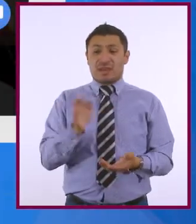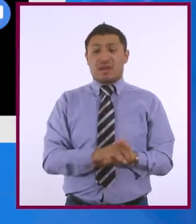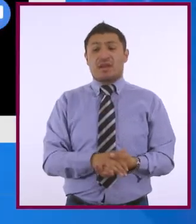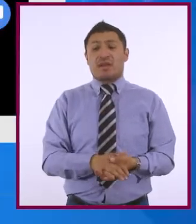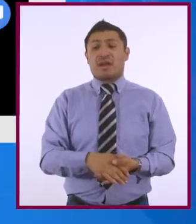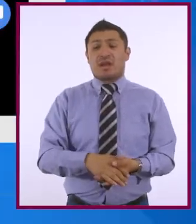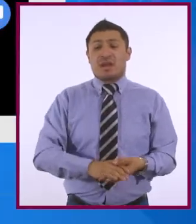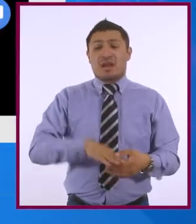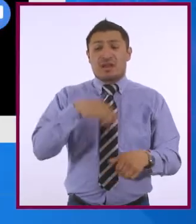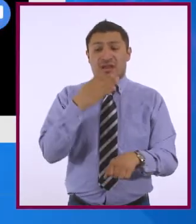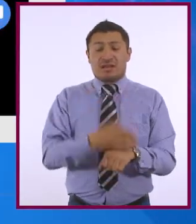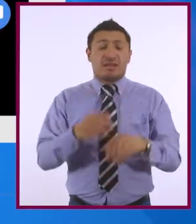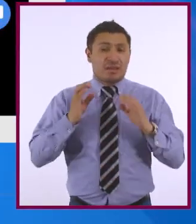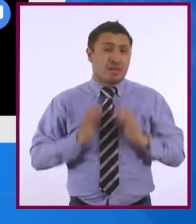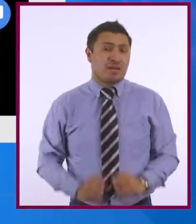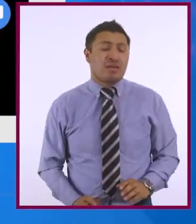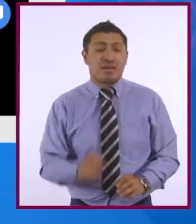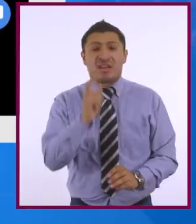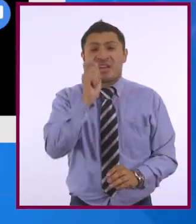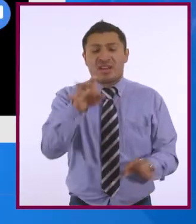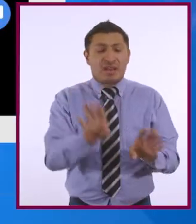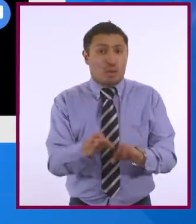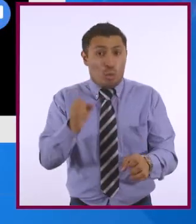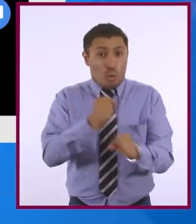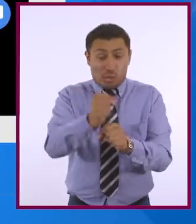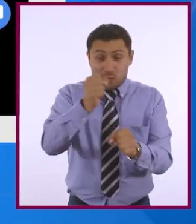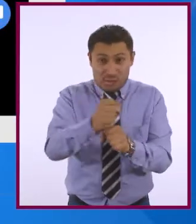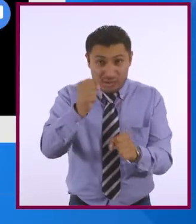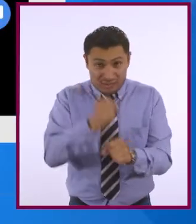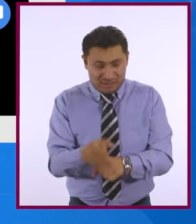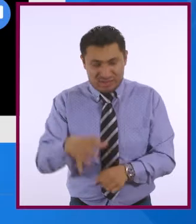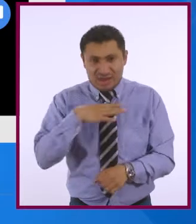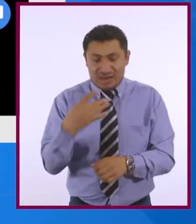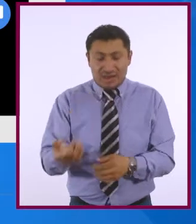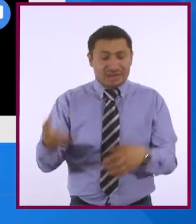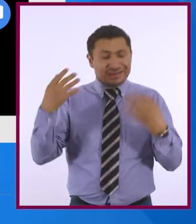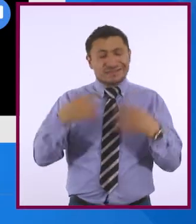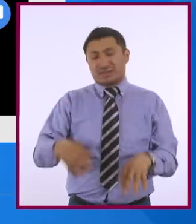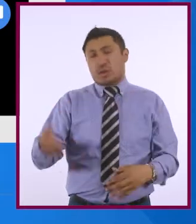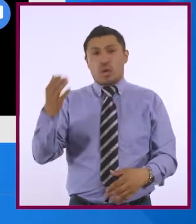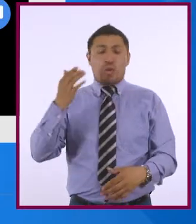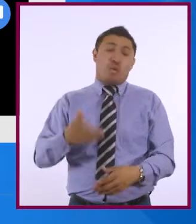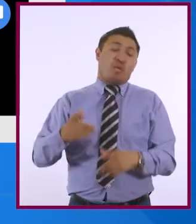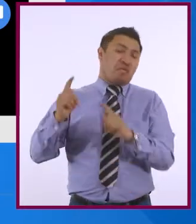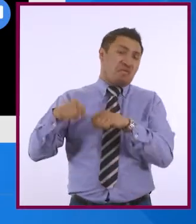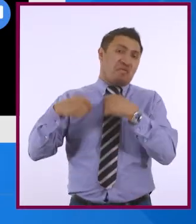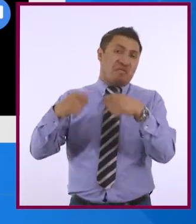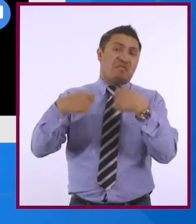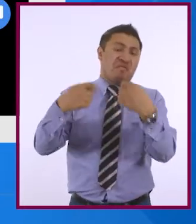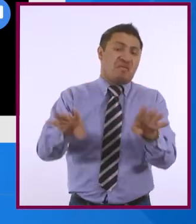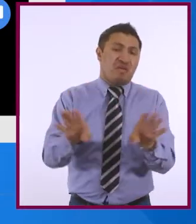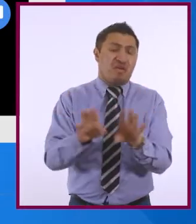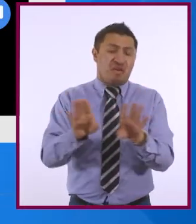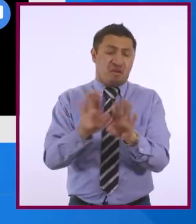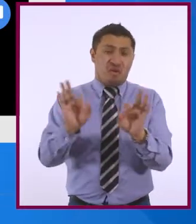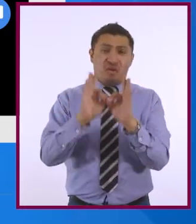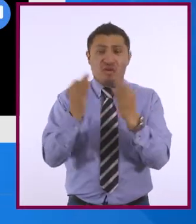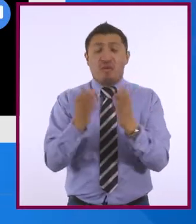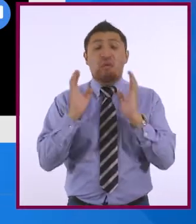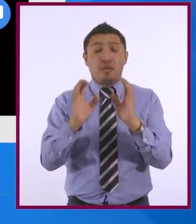El castigo corporal es una de las violencias que están profundamente arraigadas como métodos de crianza y